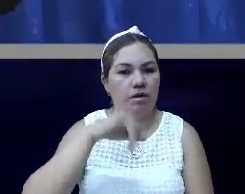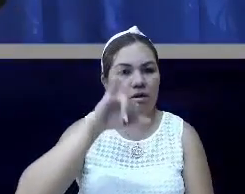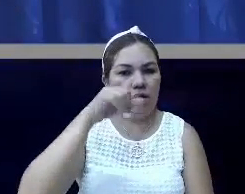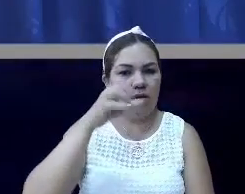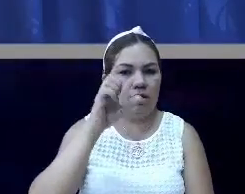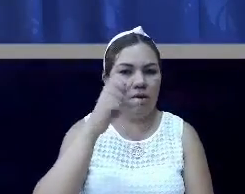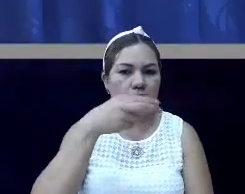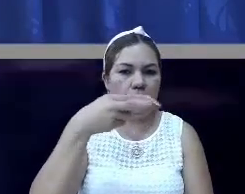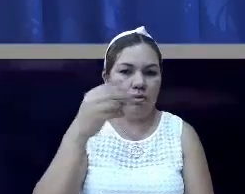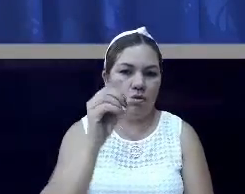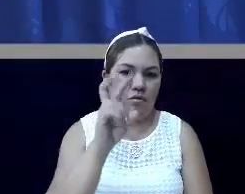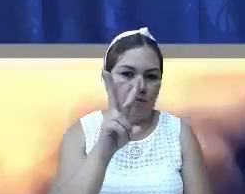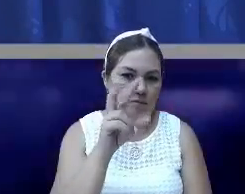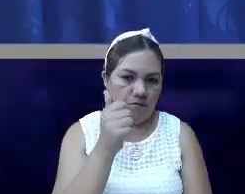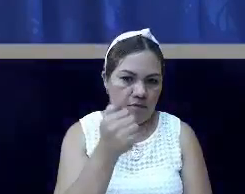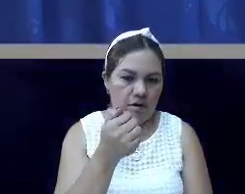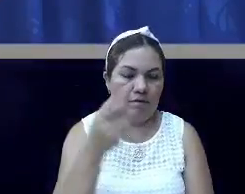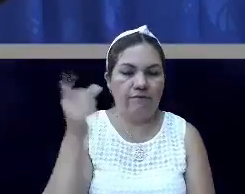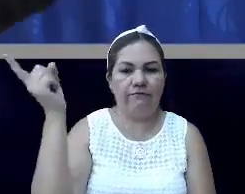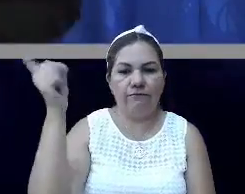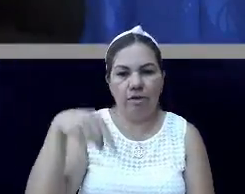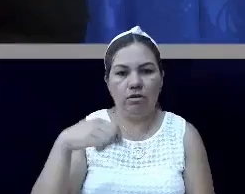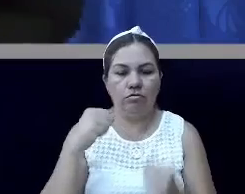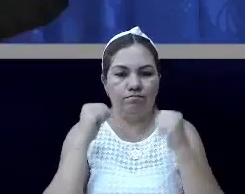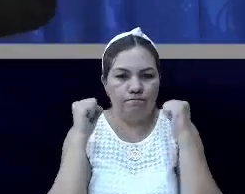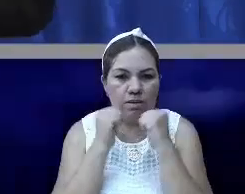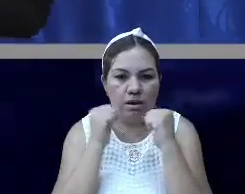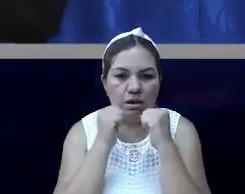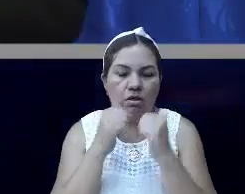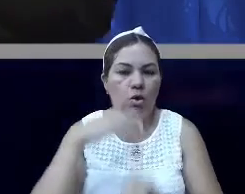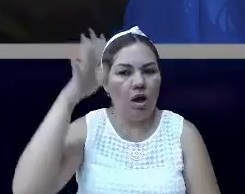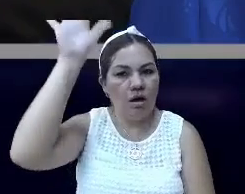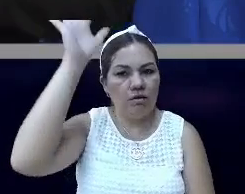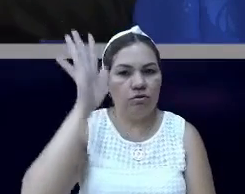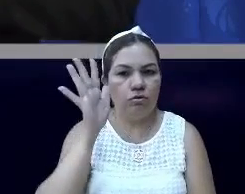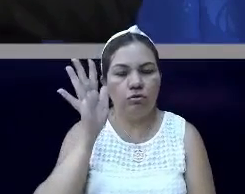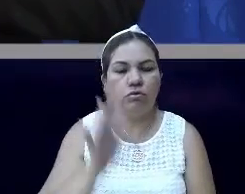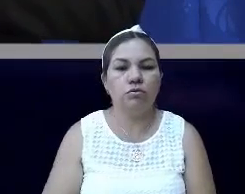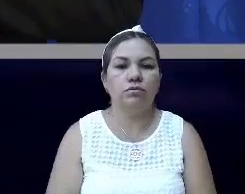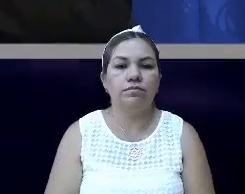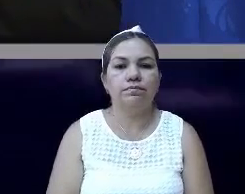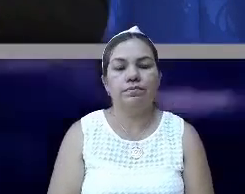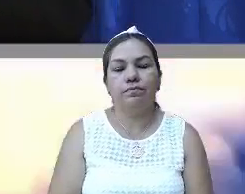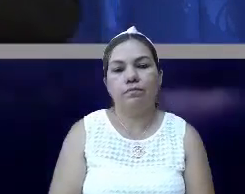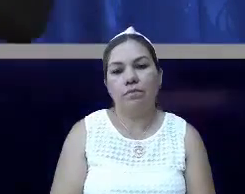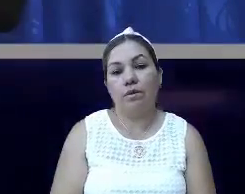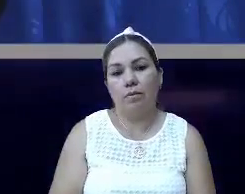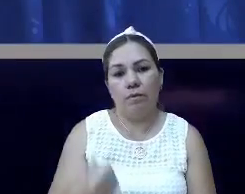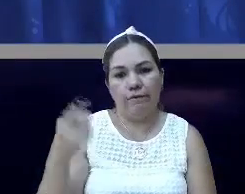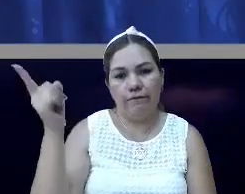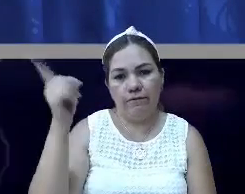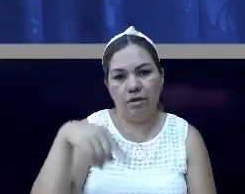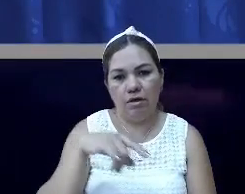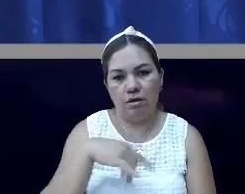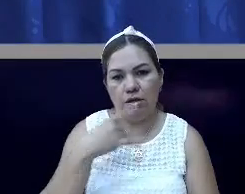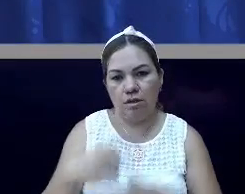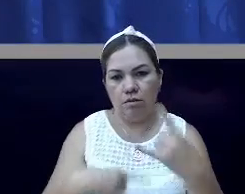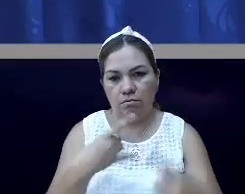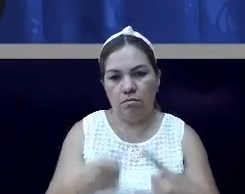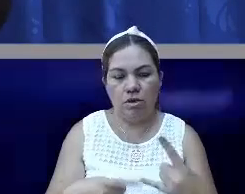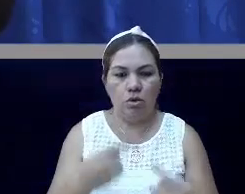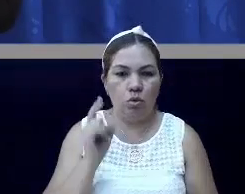Dios. Y desde el nacimiento del sol su gloria, porque vendrá el enemigo como un